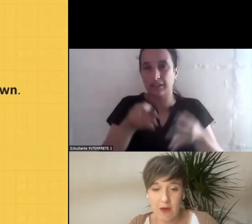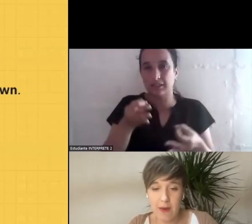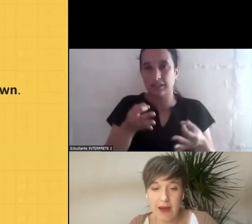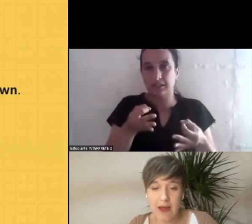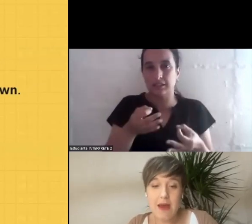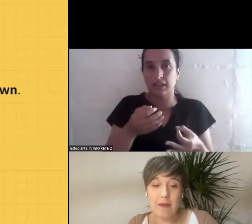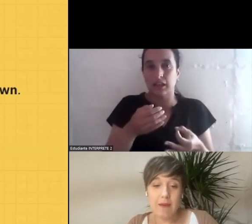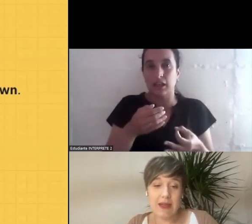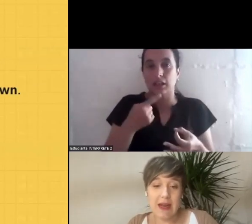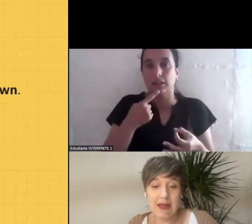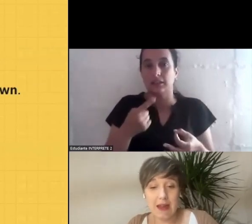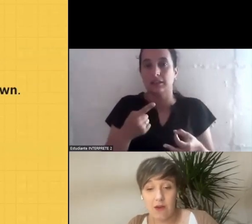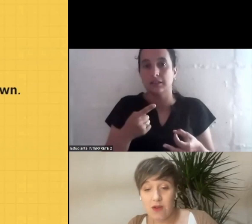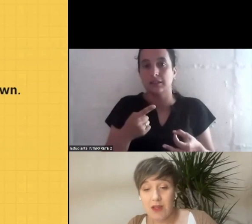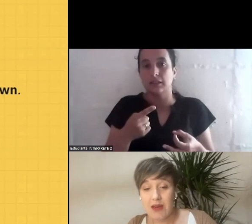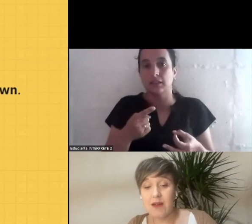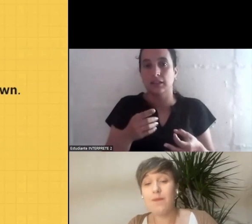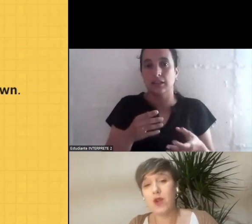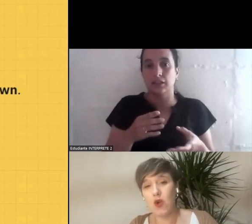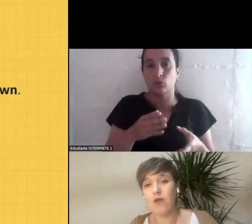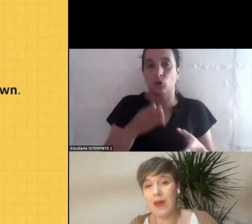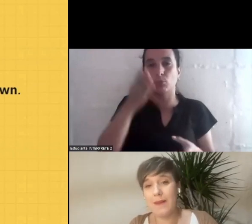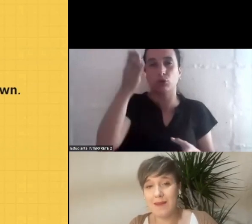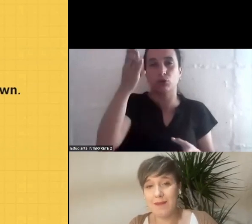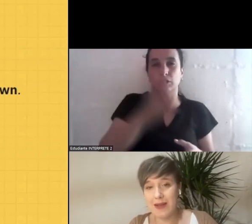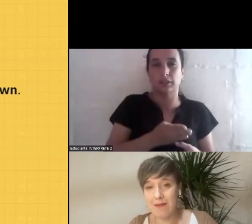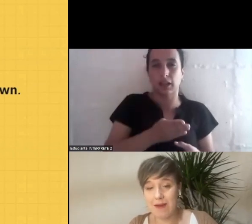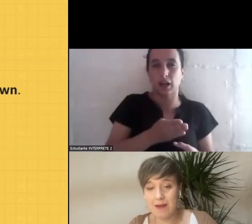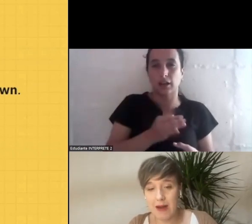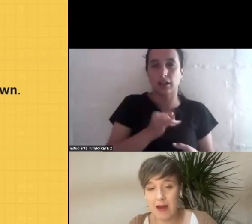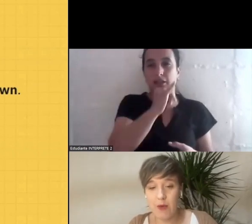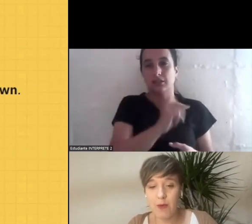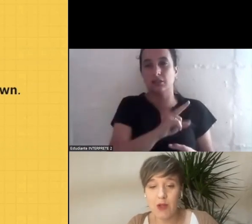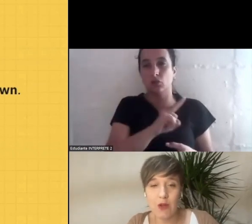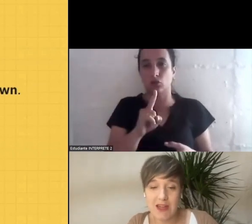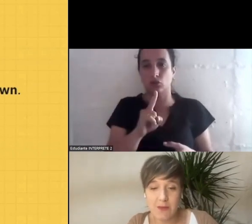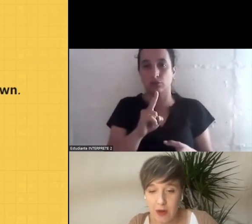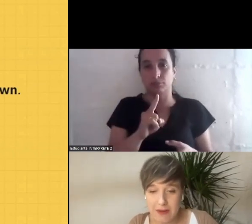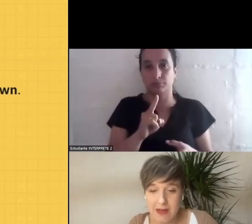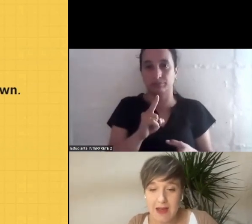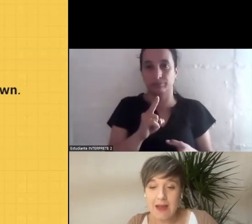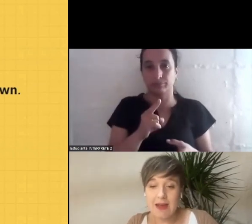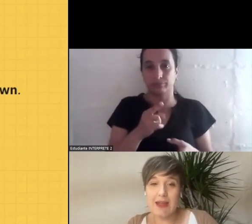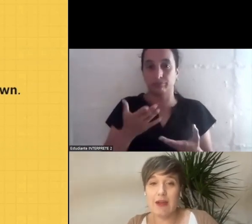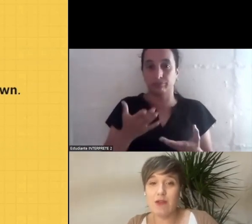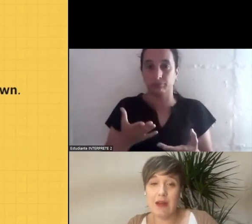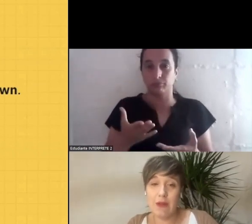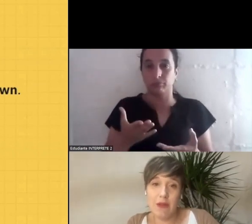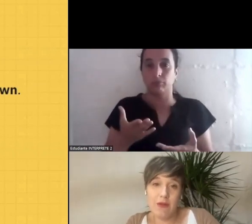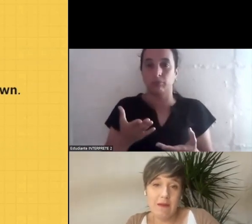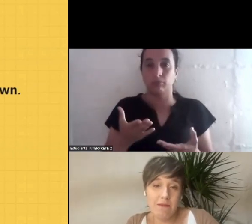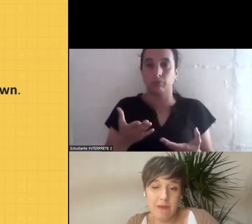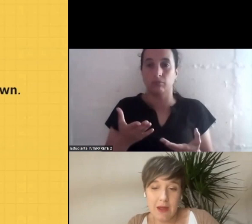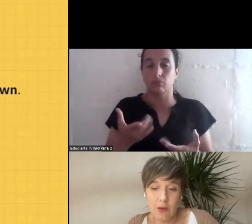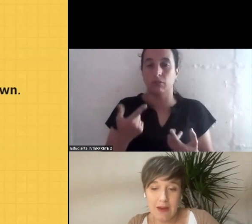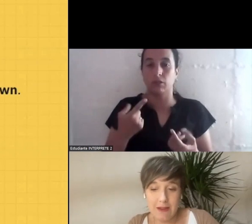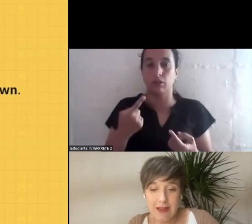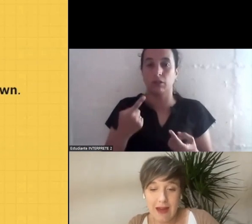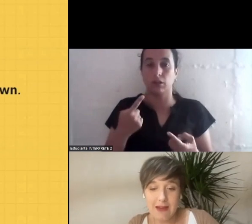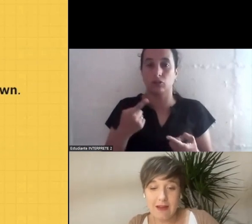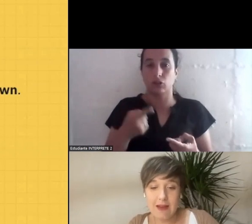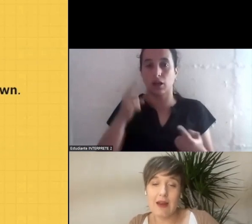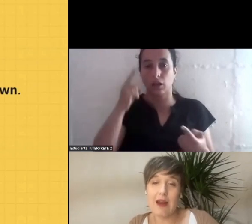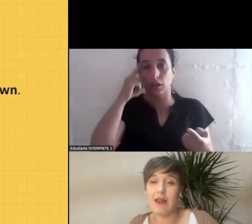síndrome de Down, ¿vale? Mientras que las diagnósticas son ya más invasivas, ¿vale? El propósito de estas pruebas es la obtención de